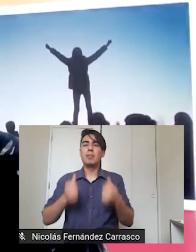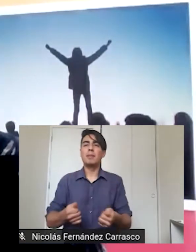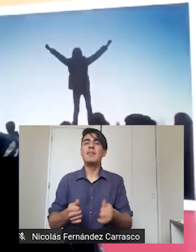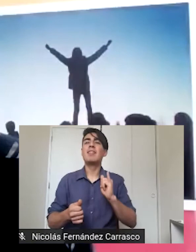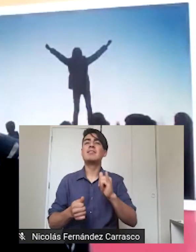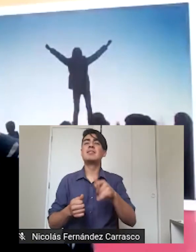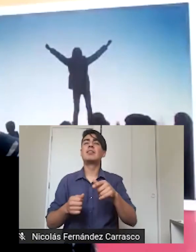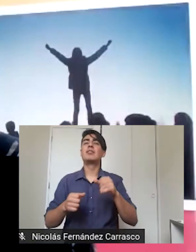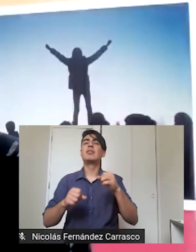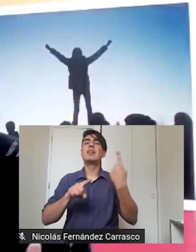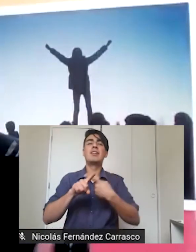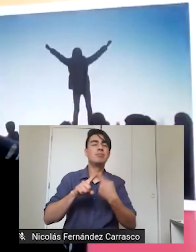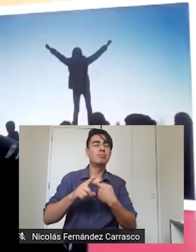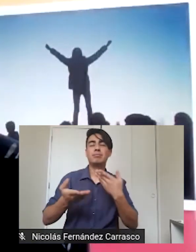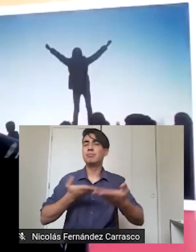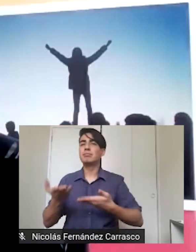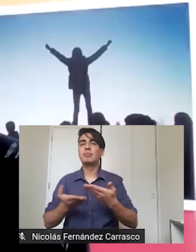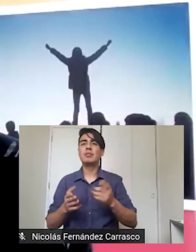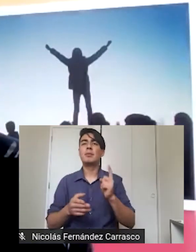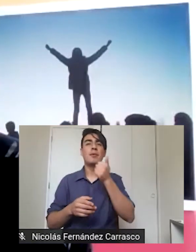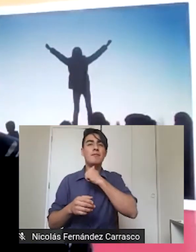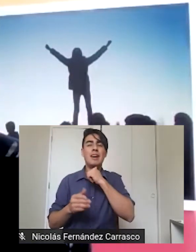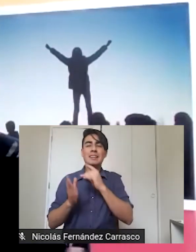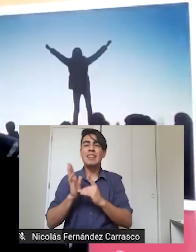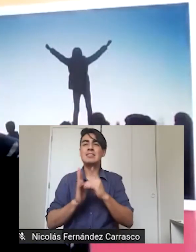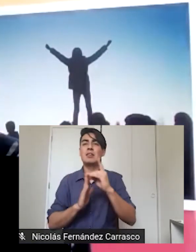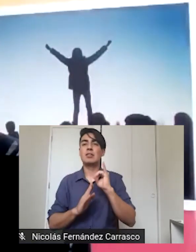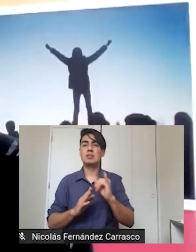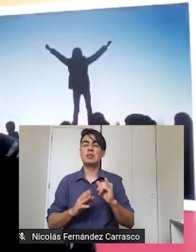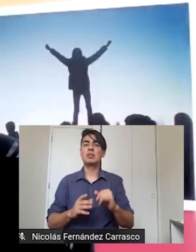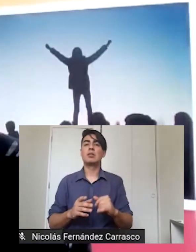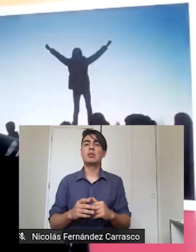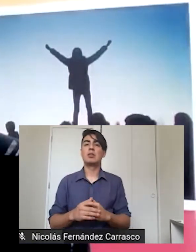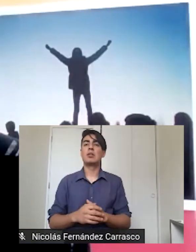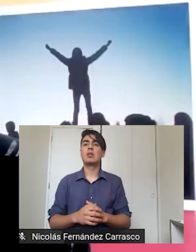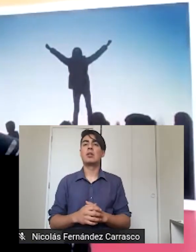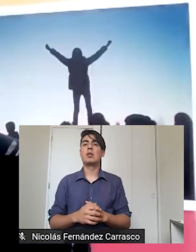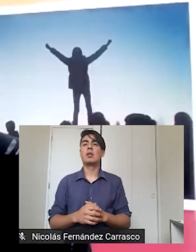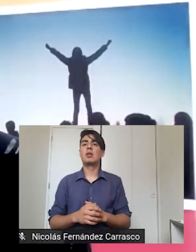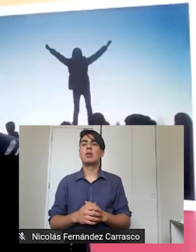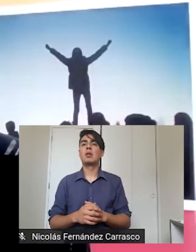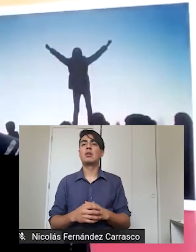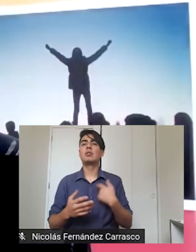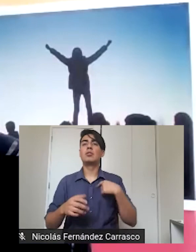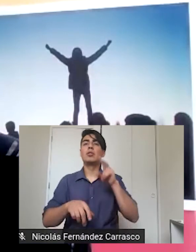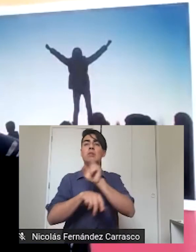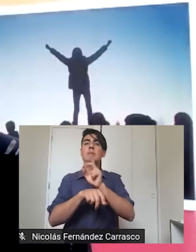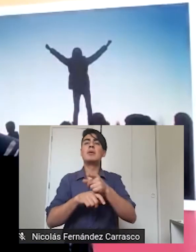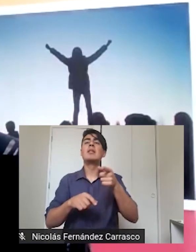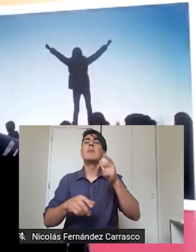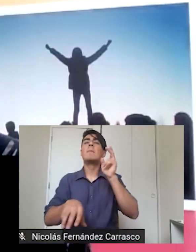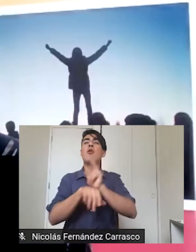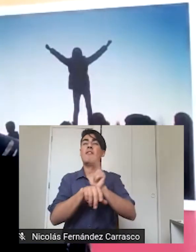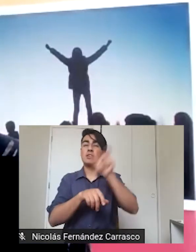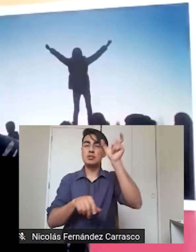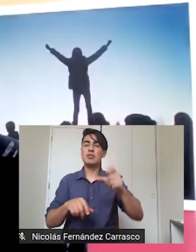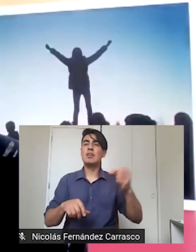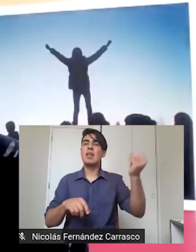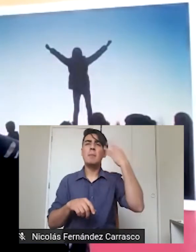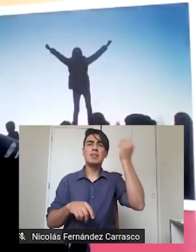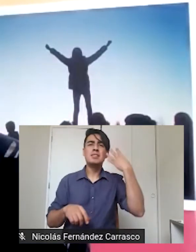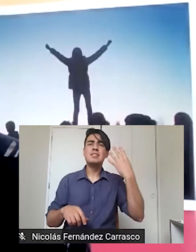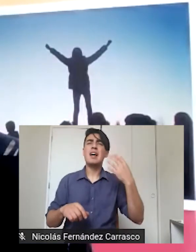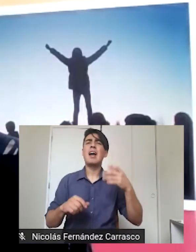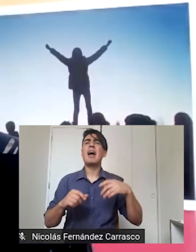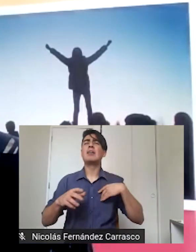en términos de aprendizaje y de desempeño académico, y sabemos que esto es más importante que las